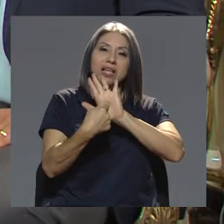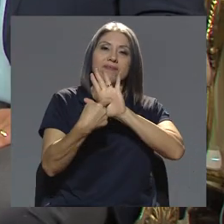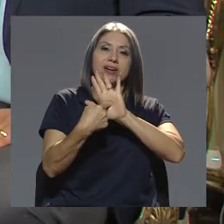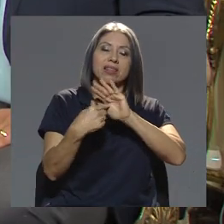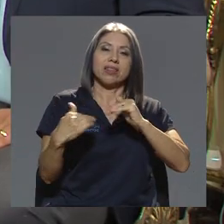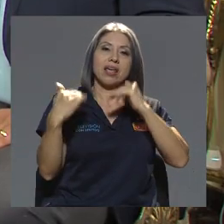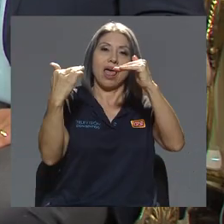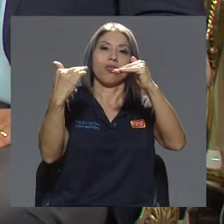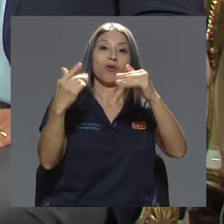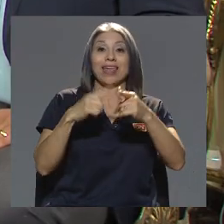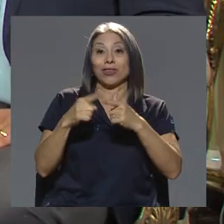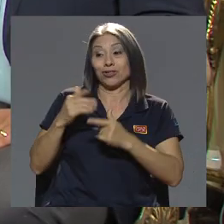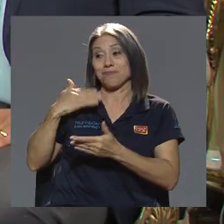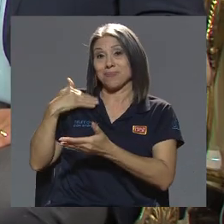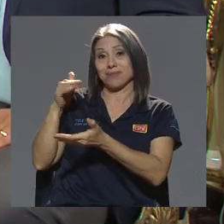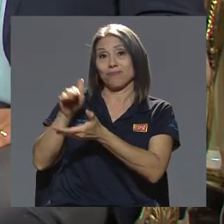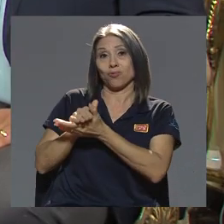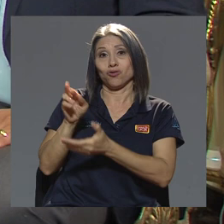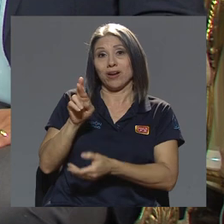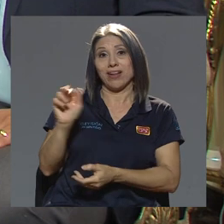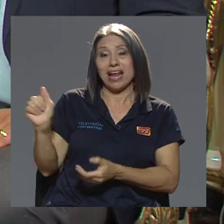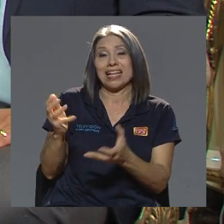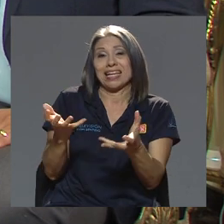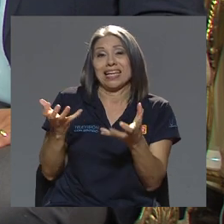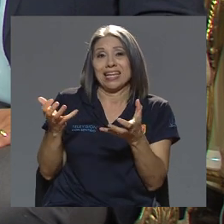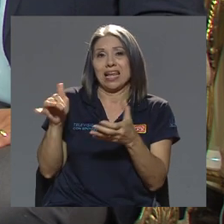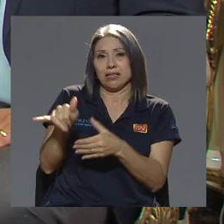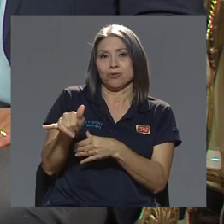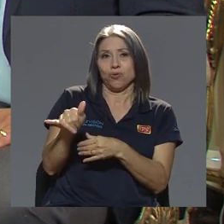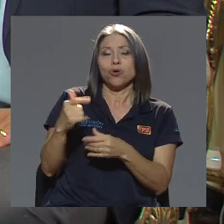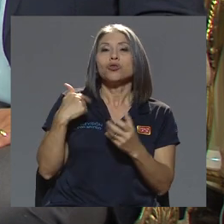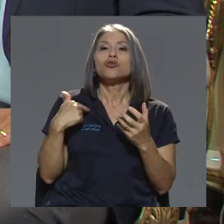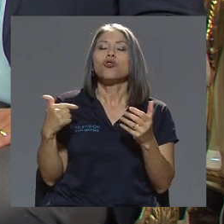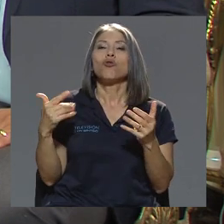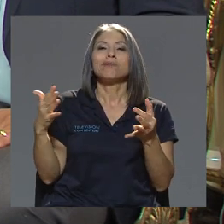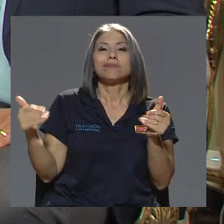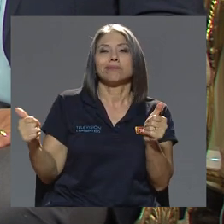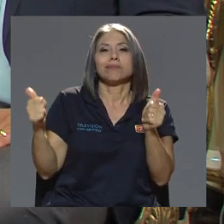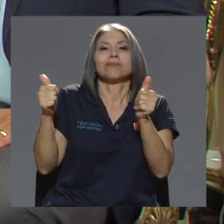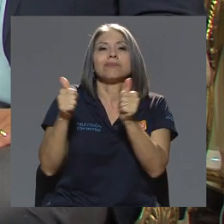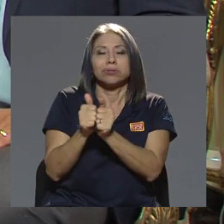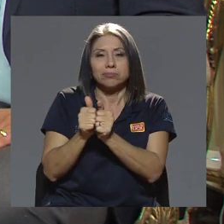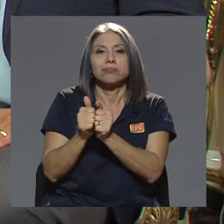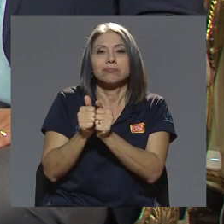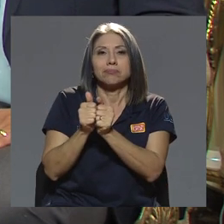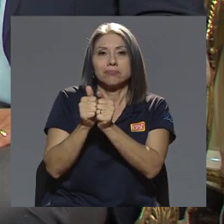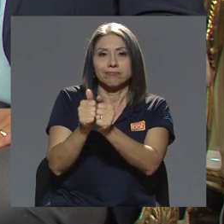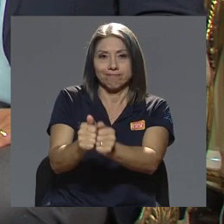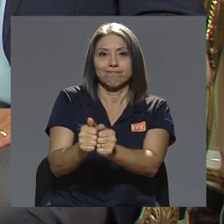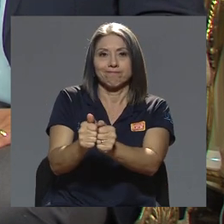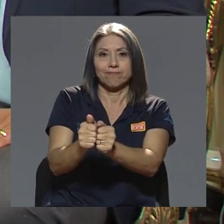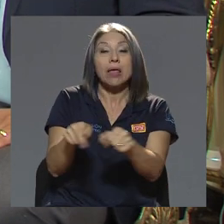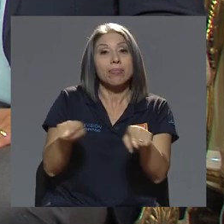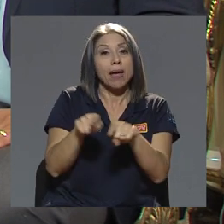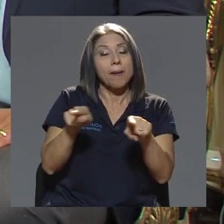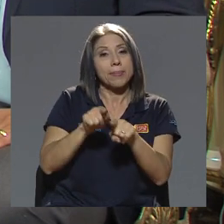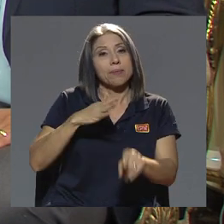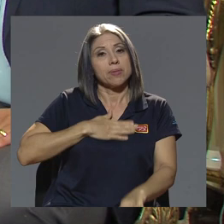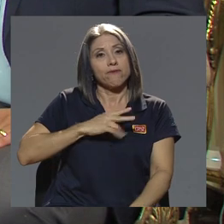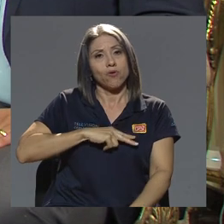a eso y yo decidí acompañarlo en eso, porque encontré que era también mi